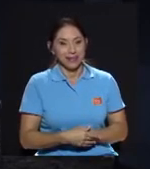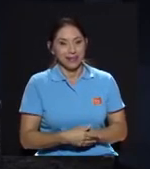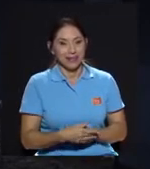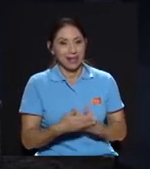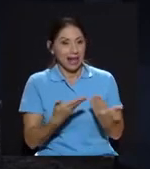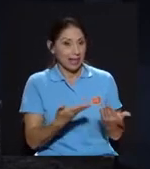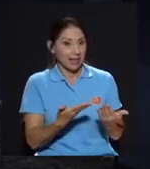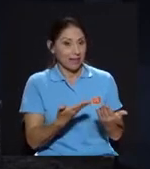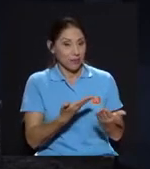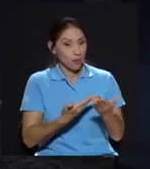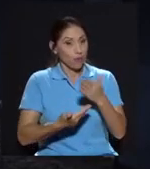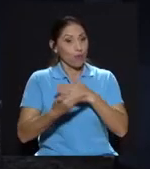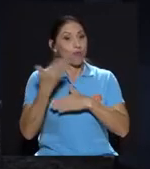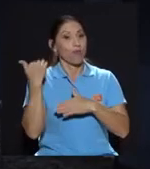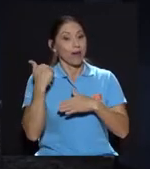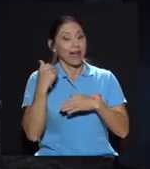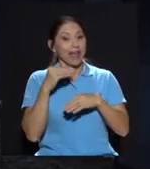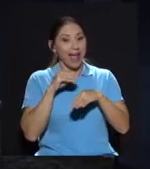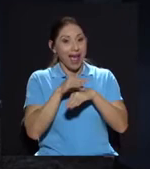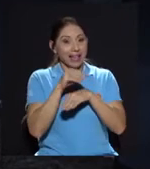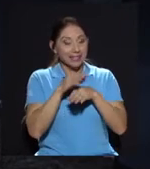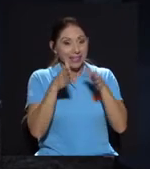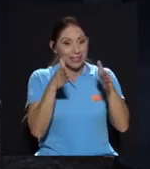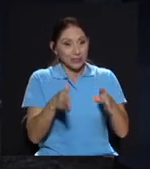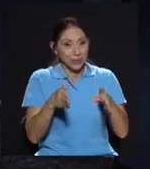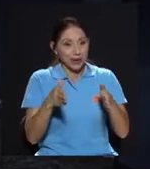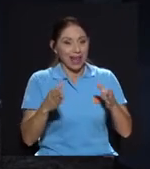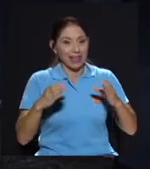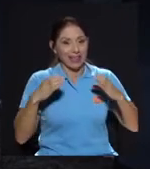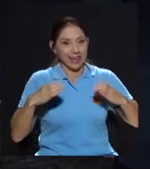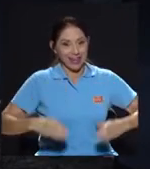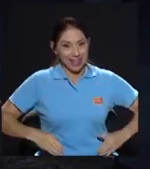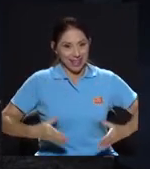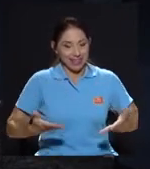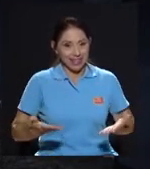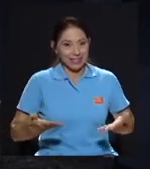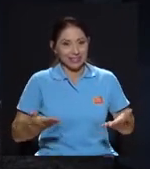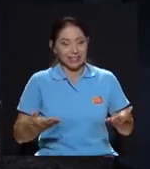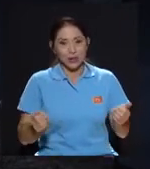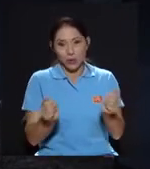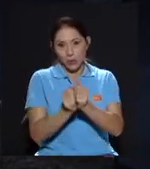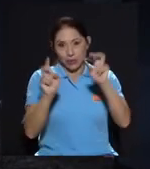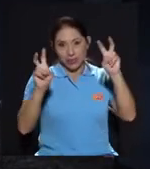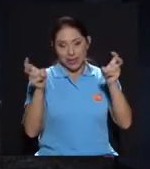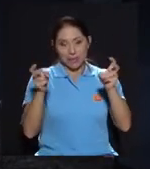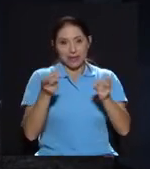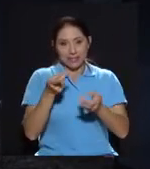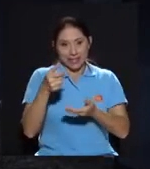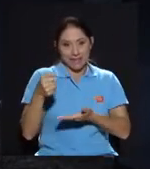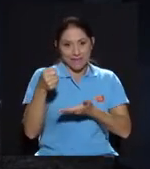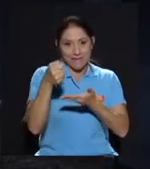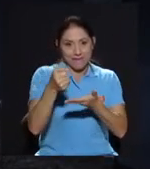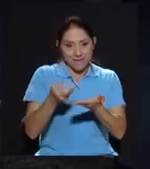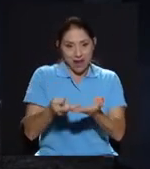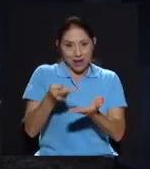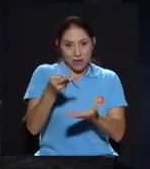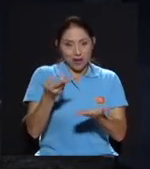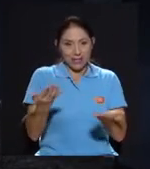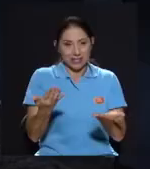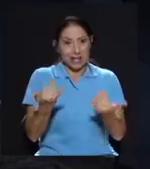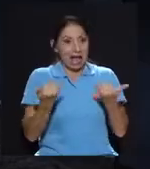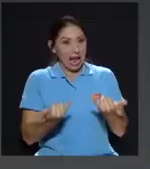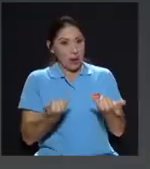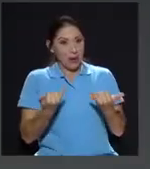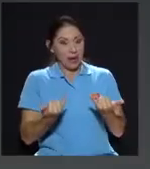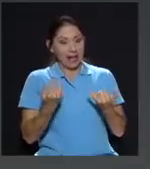asesora de los que de los clientes en los temas de valores ahora es la